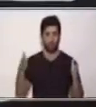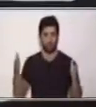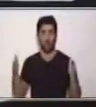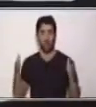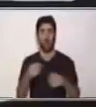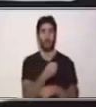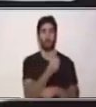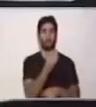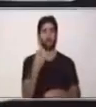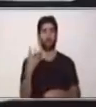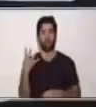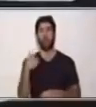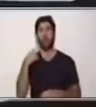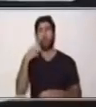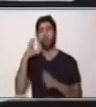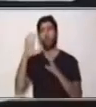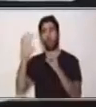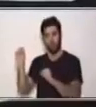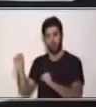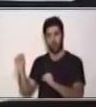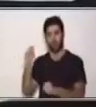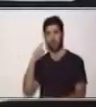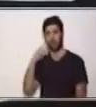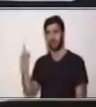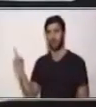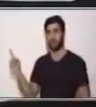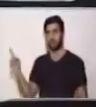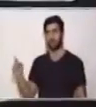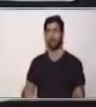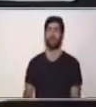siempre debo de tomar en cuenta, en este caso, mi